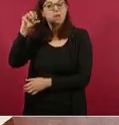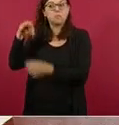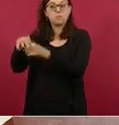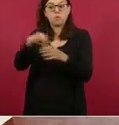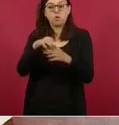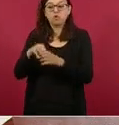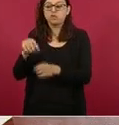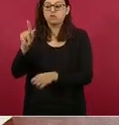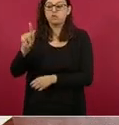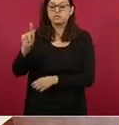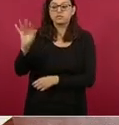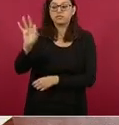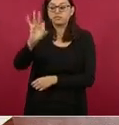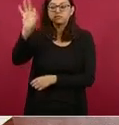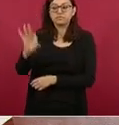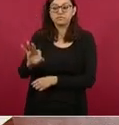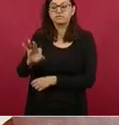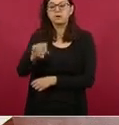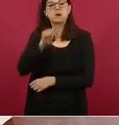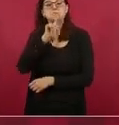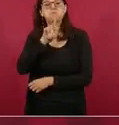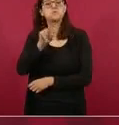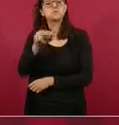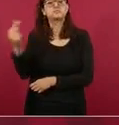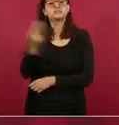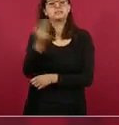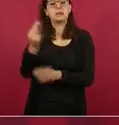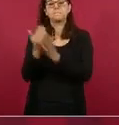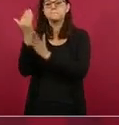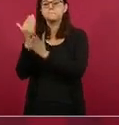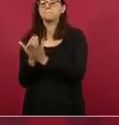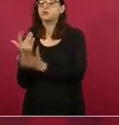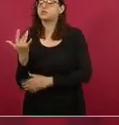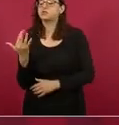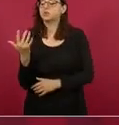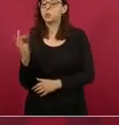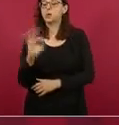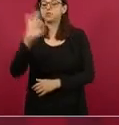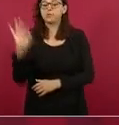que es mayoría simple, y tendríamos los votos